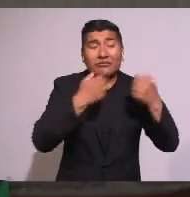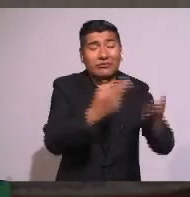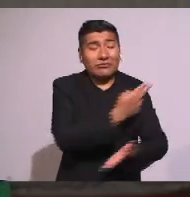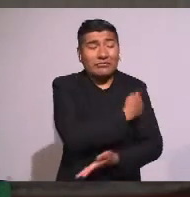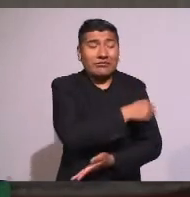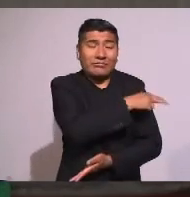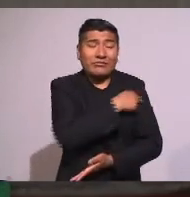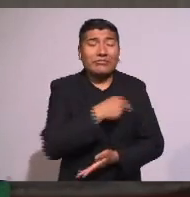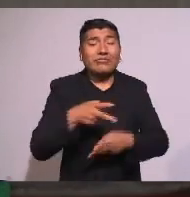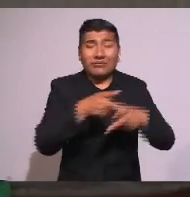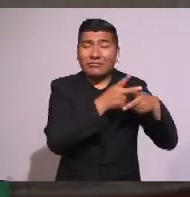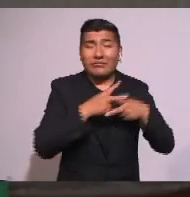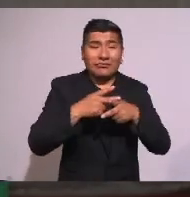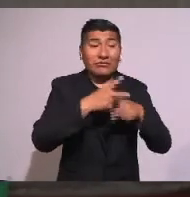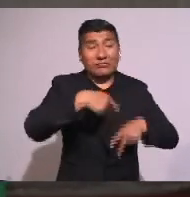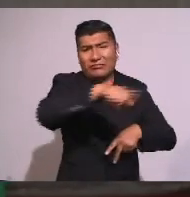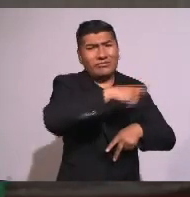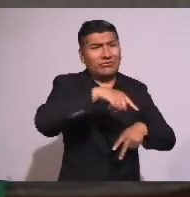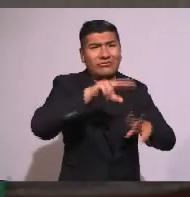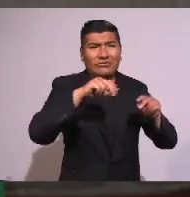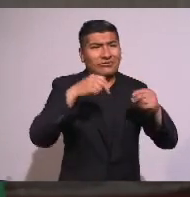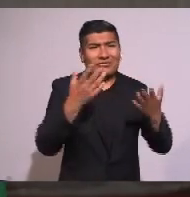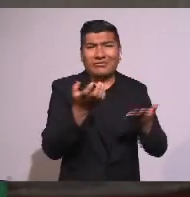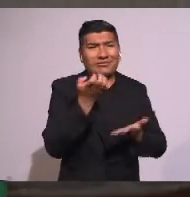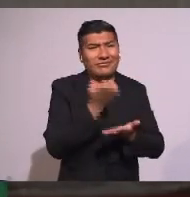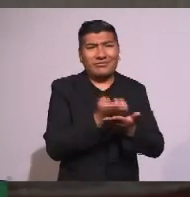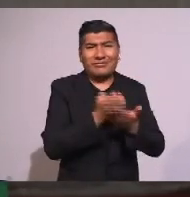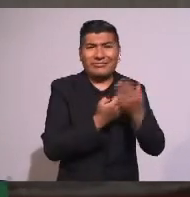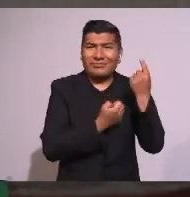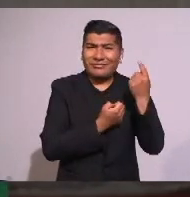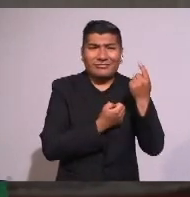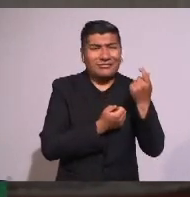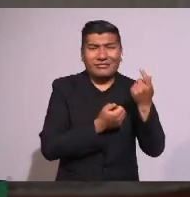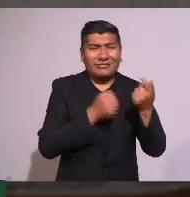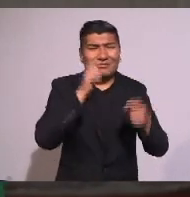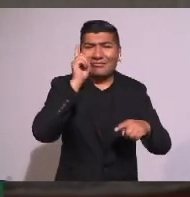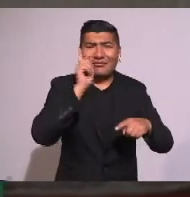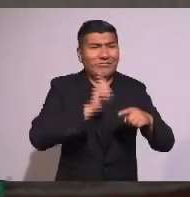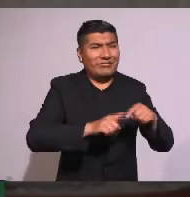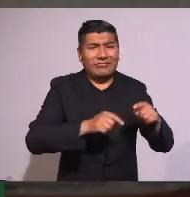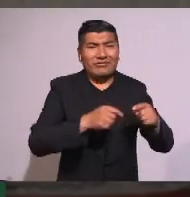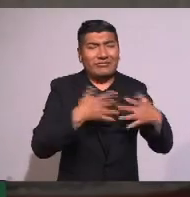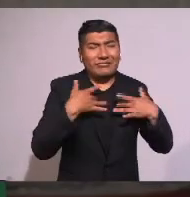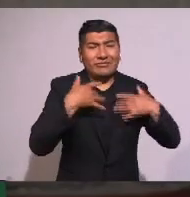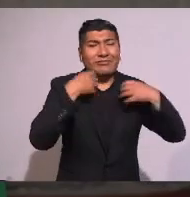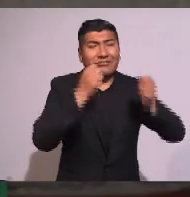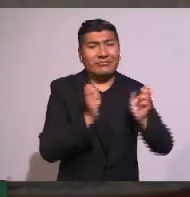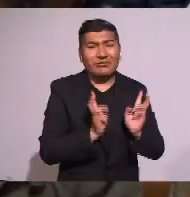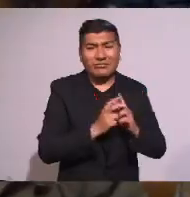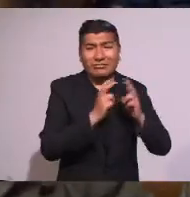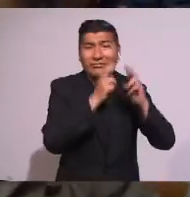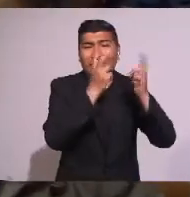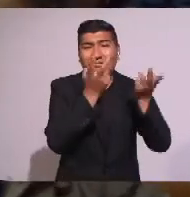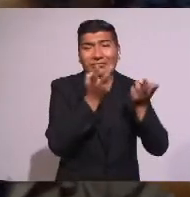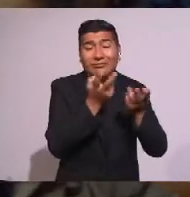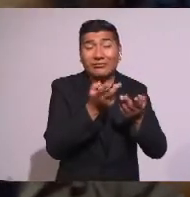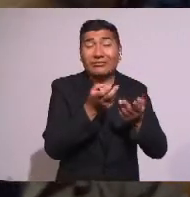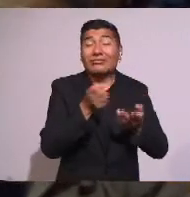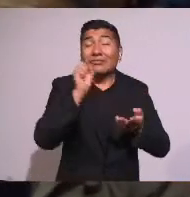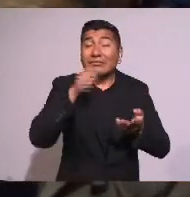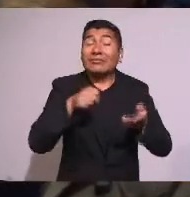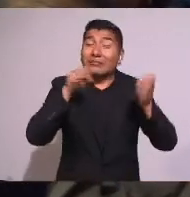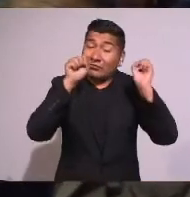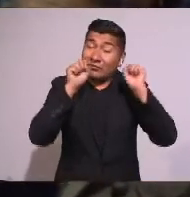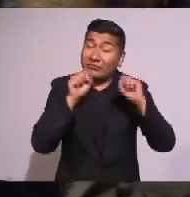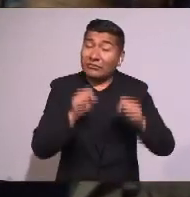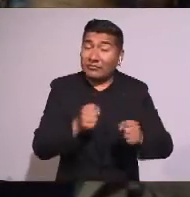necesaria, porque ellos no tienen la economía que les posibilita enfrentar esa enfermedad. Sí